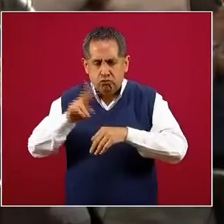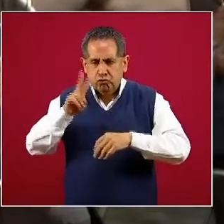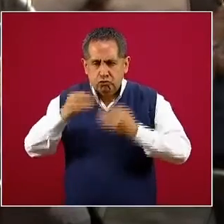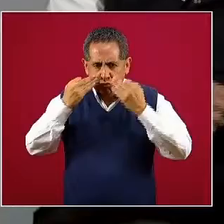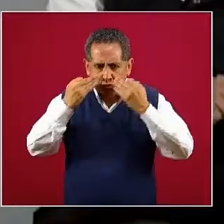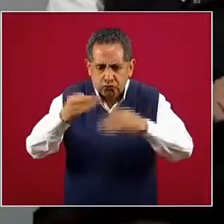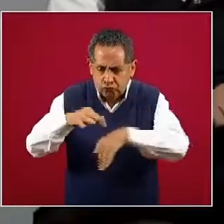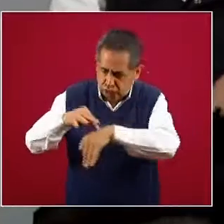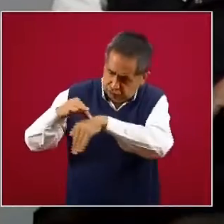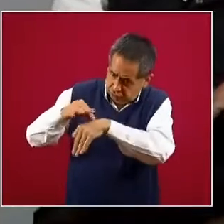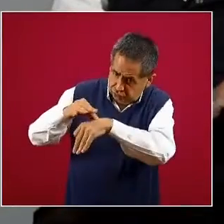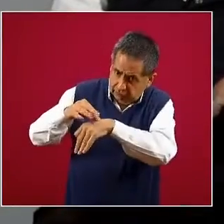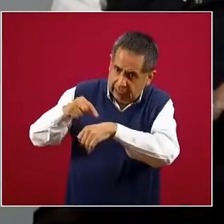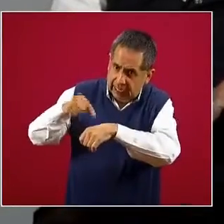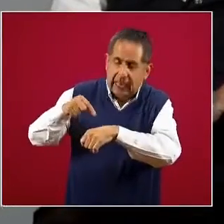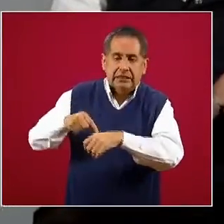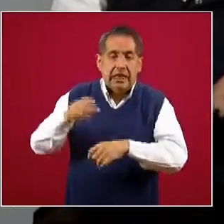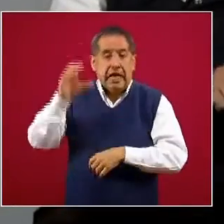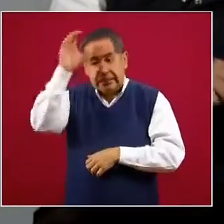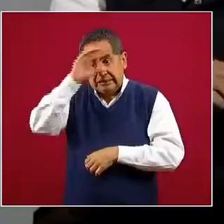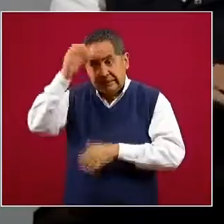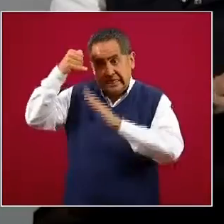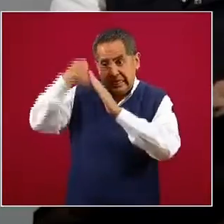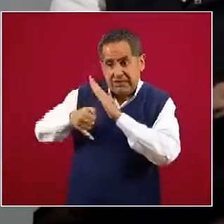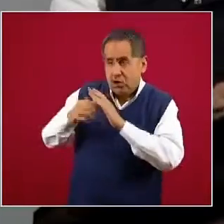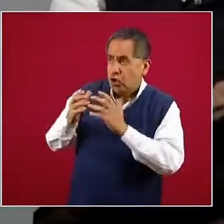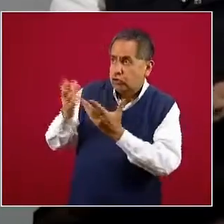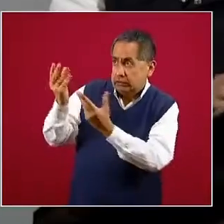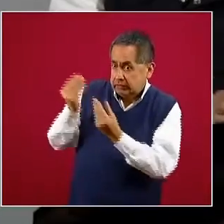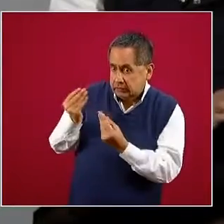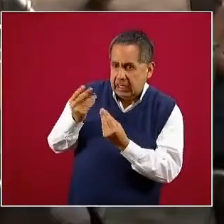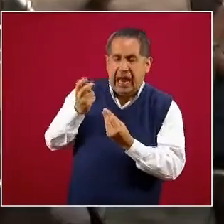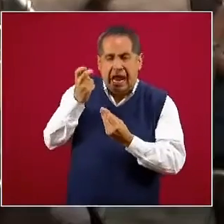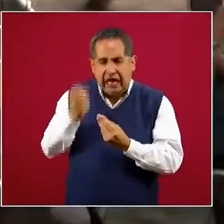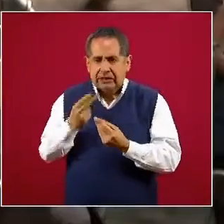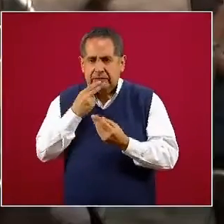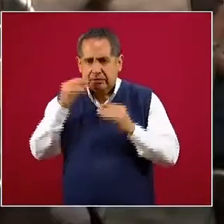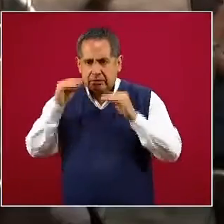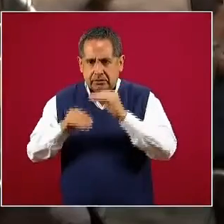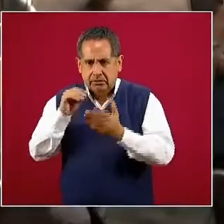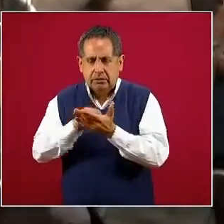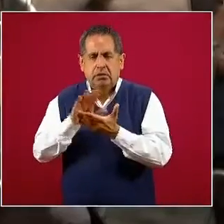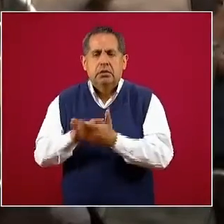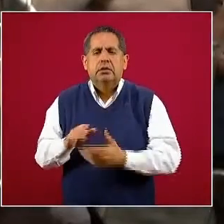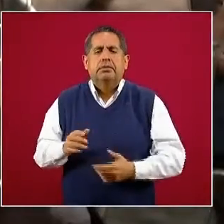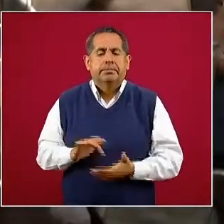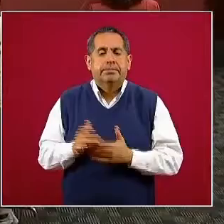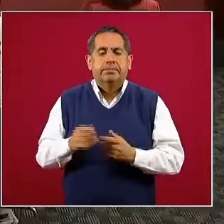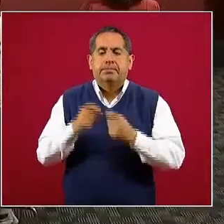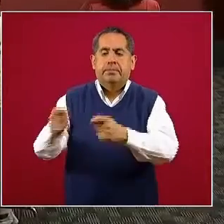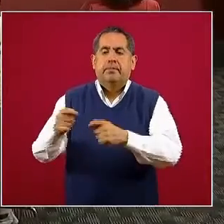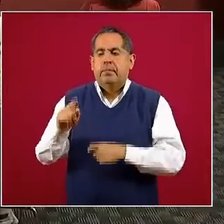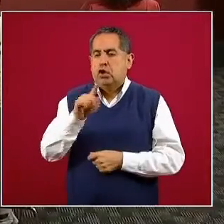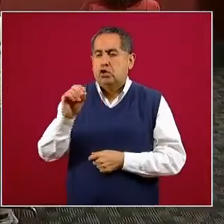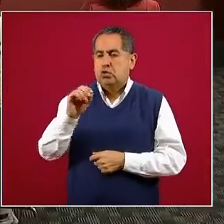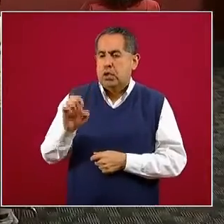que tienen unos niveles de eficiencia, rapidez y costo-beneficio muy buenos.